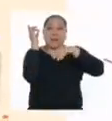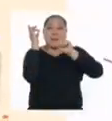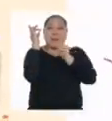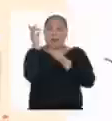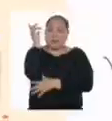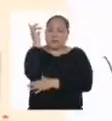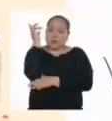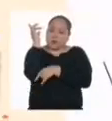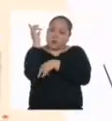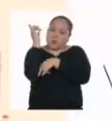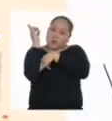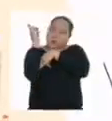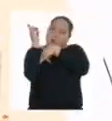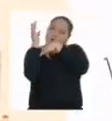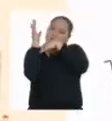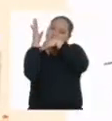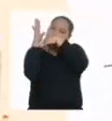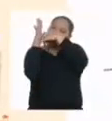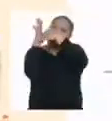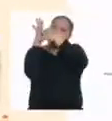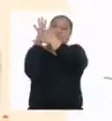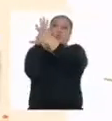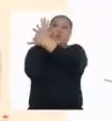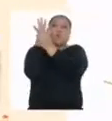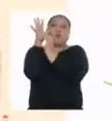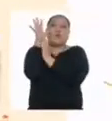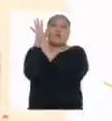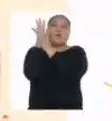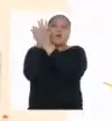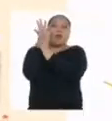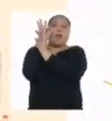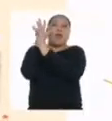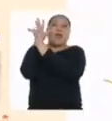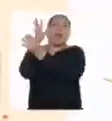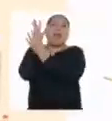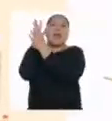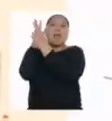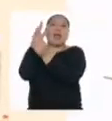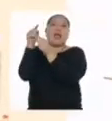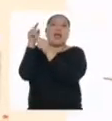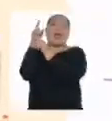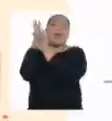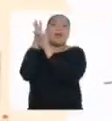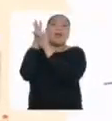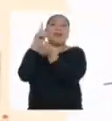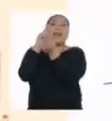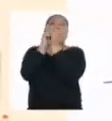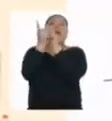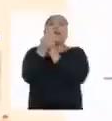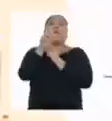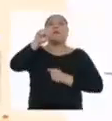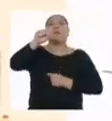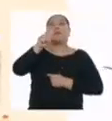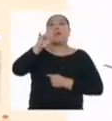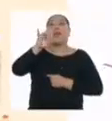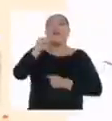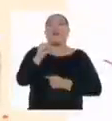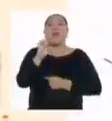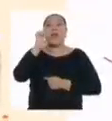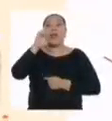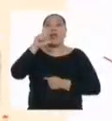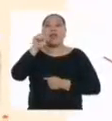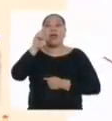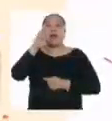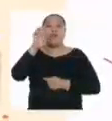las plantas. Una vez que la savia bruta llega a las hojas, se transforma en savia elaborada gracias a la